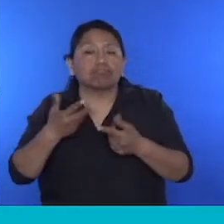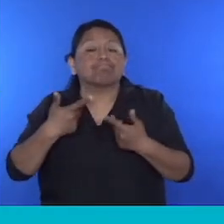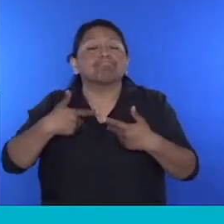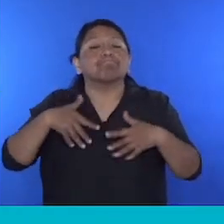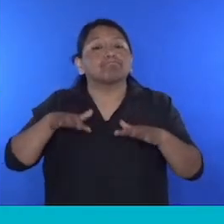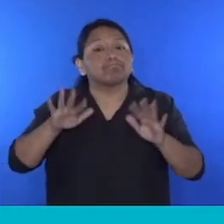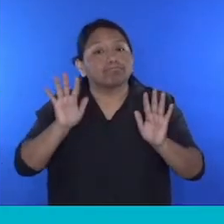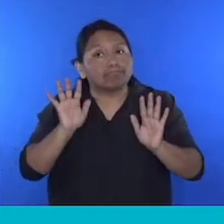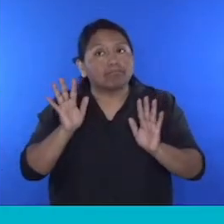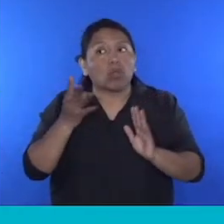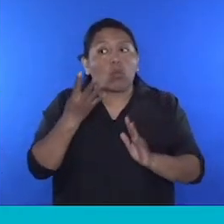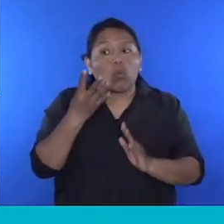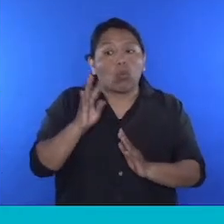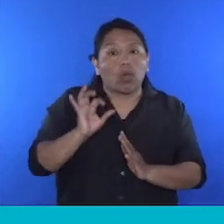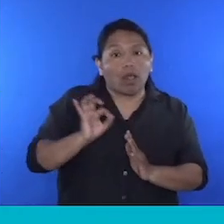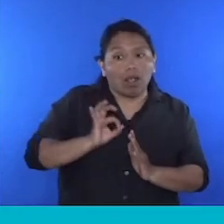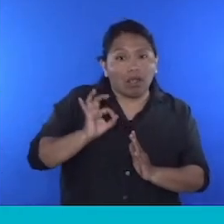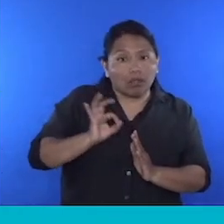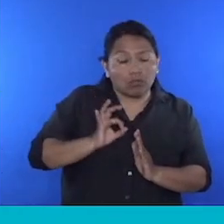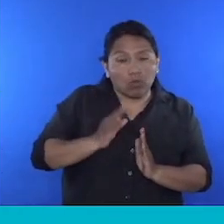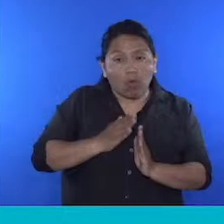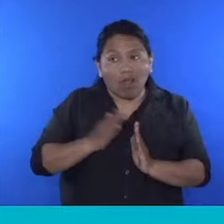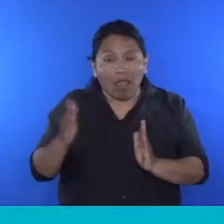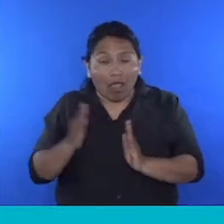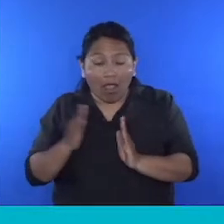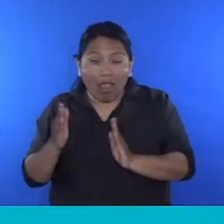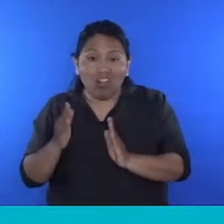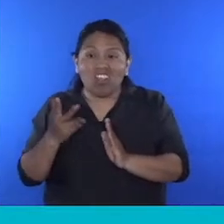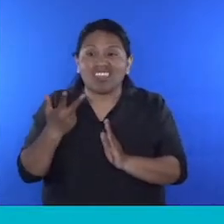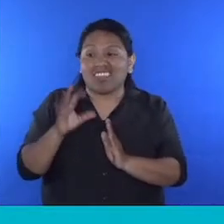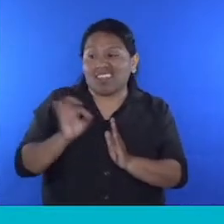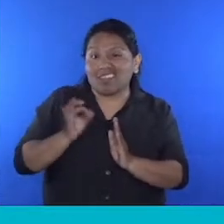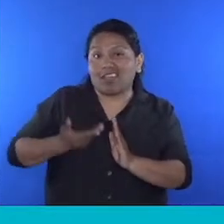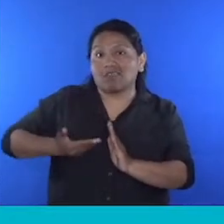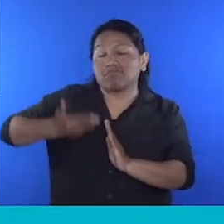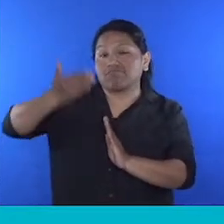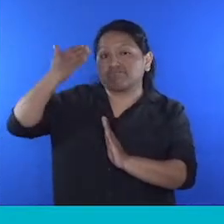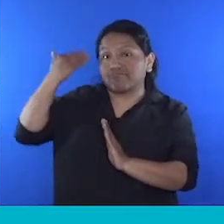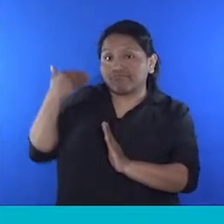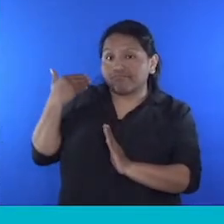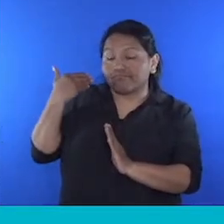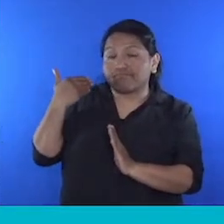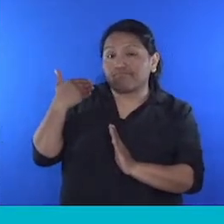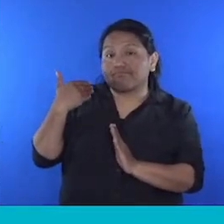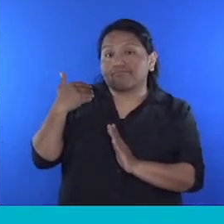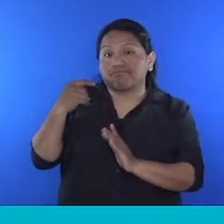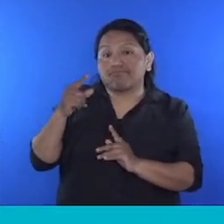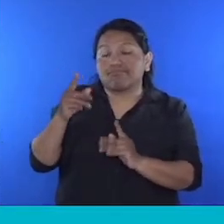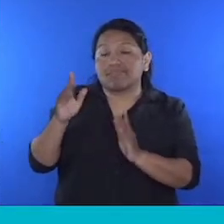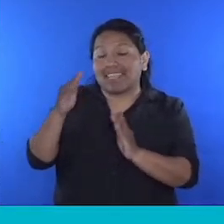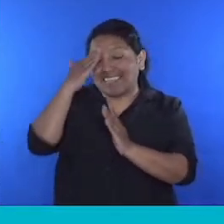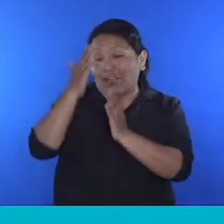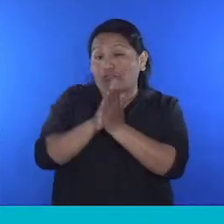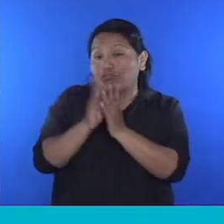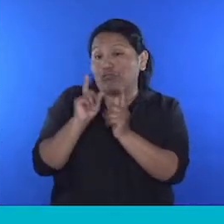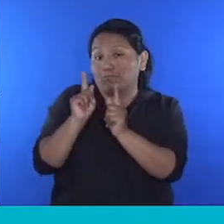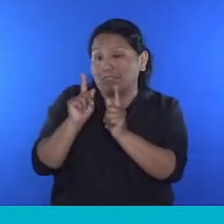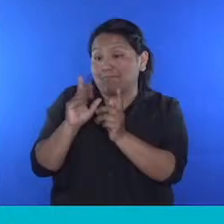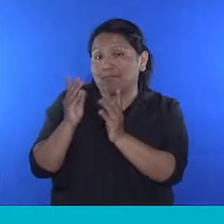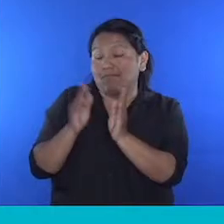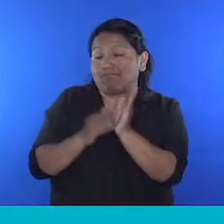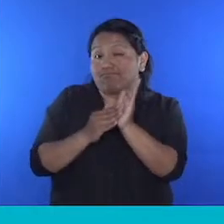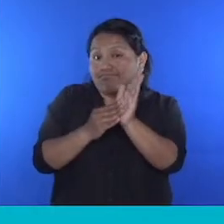salvo 4 años, el resto de los 30 años de vigencia de esta